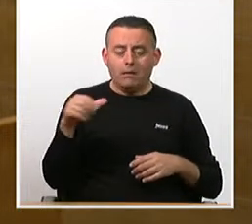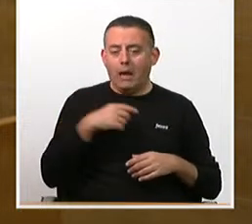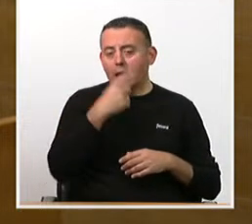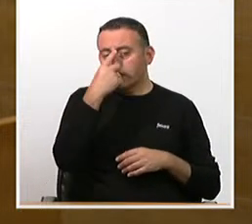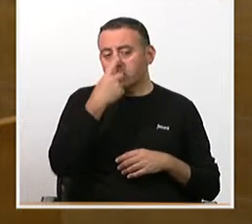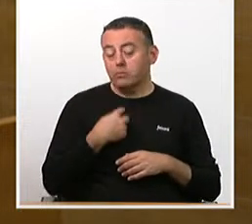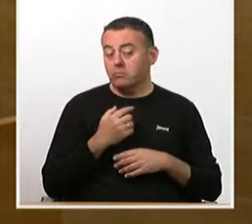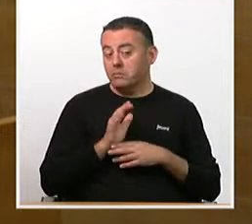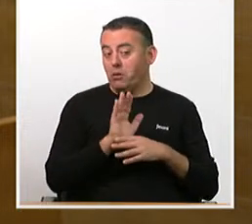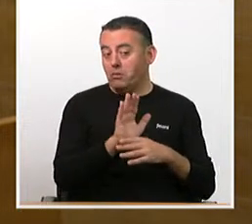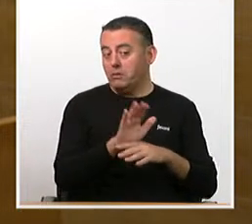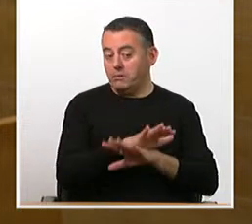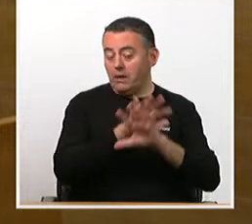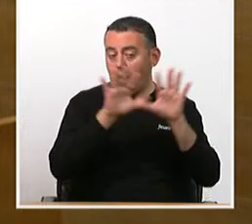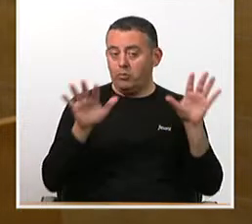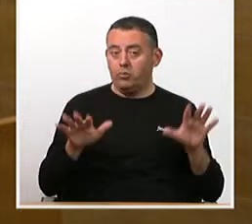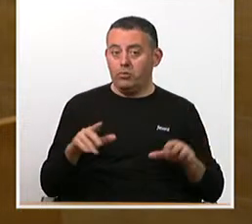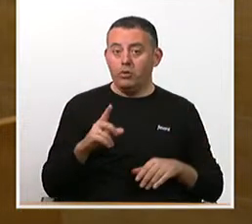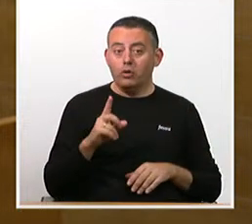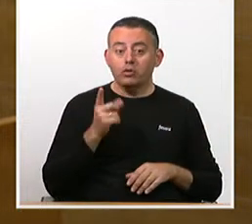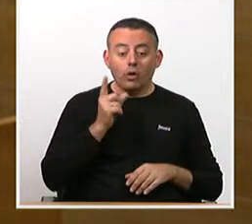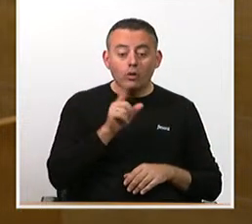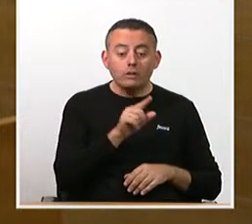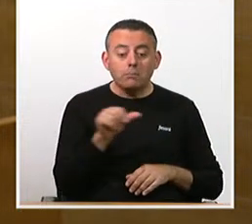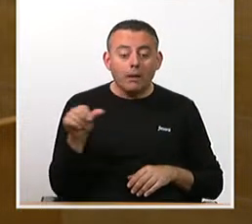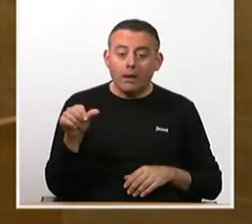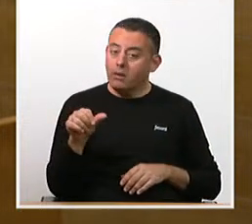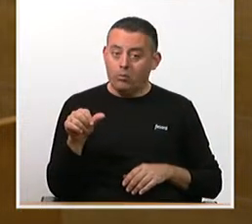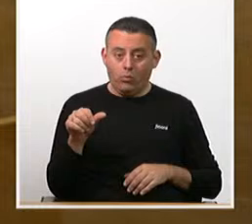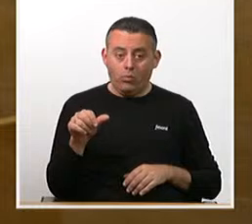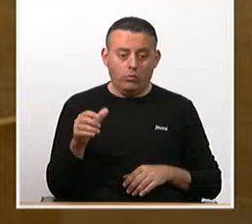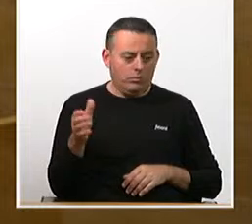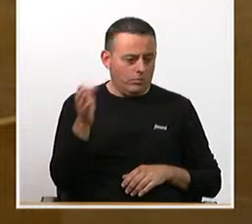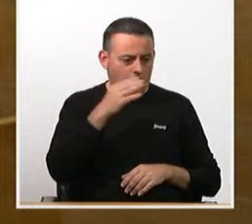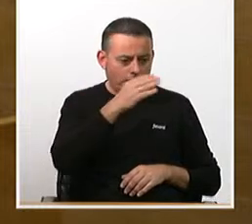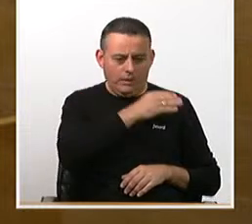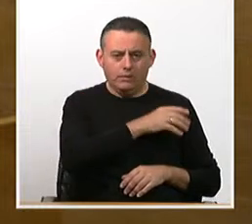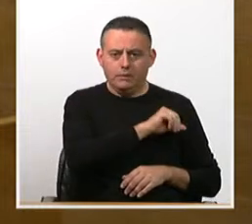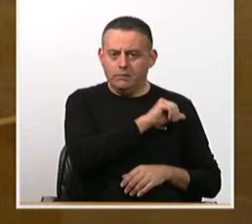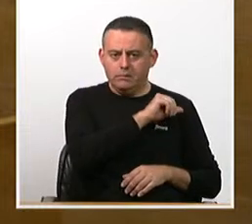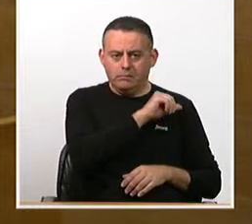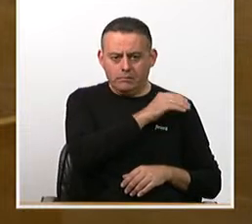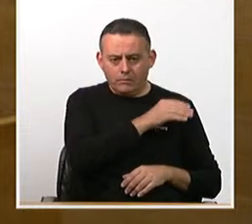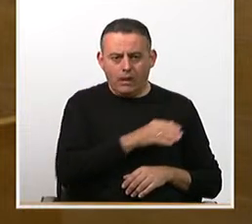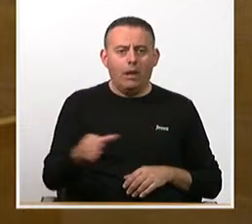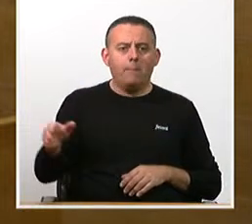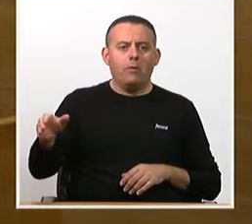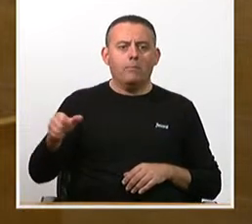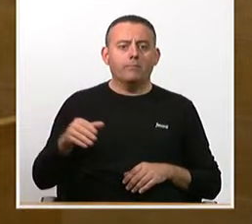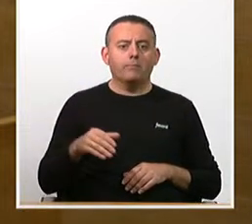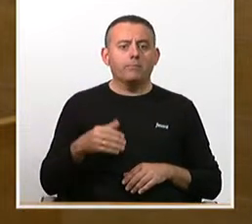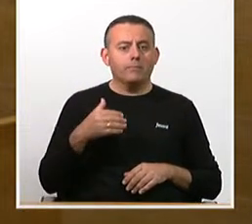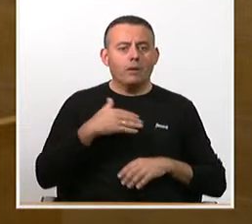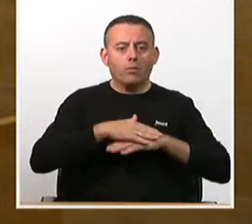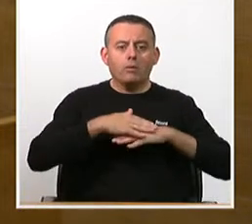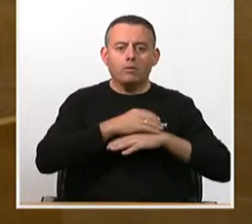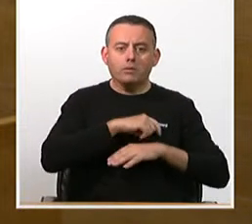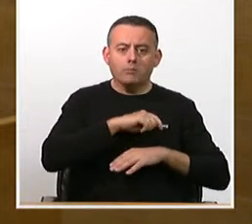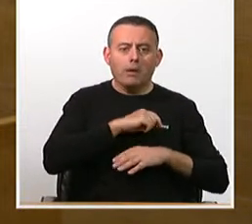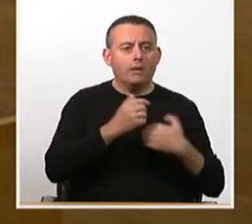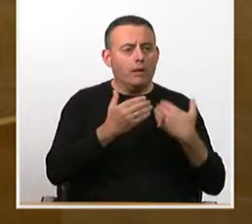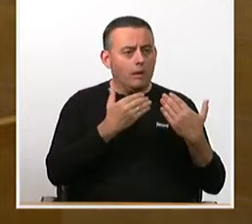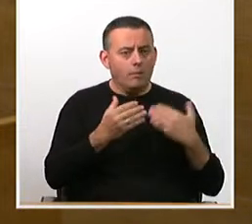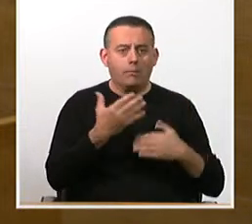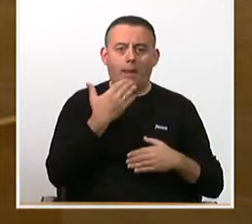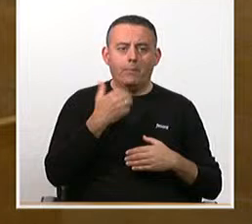extraordinariamente orgulloso de haber podido llegar a un acuerdo y a a un buen acuerdo con el gobierno de España para con posturas políticas como la de enviar agua a